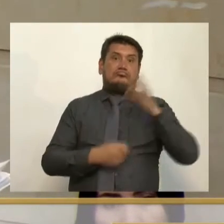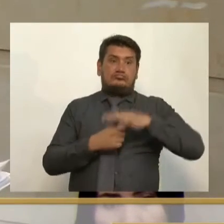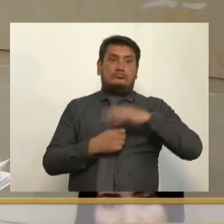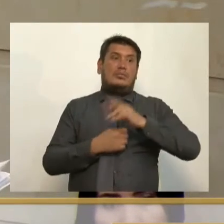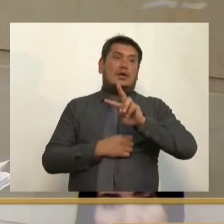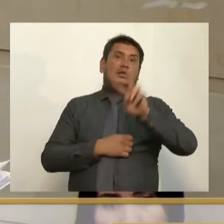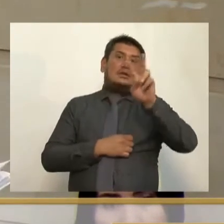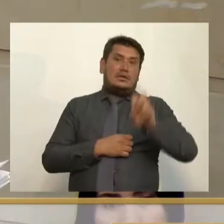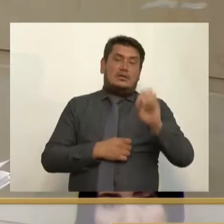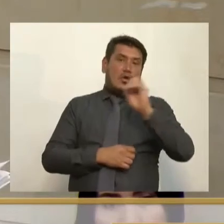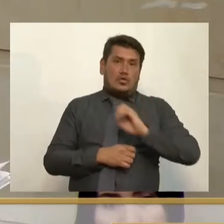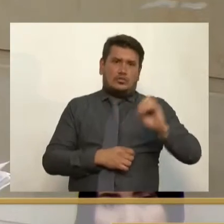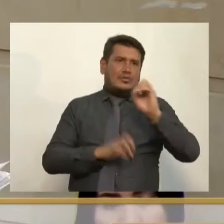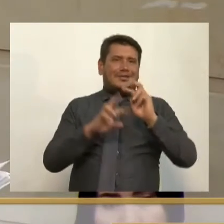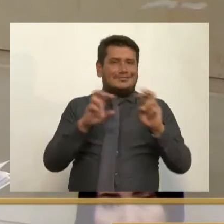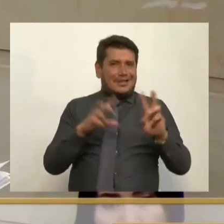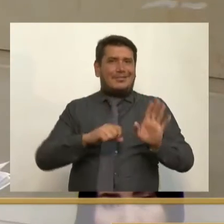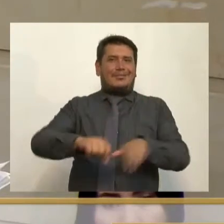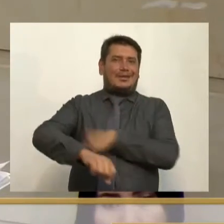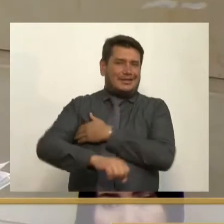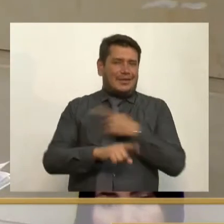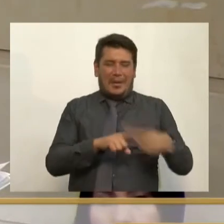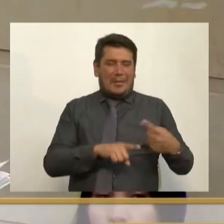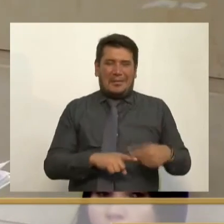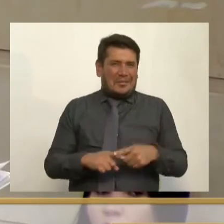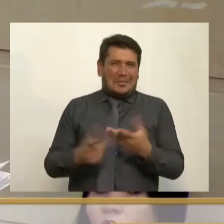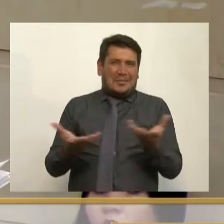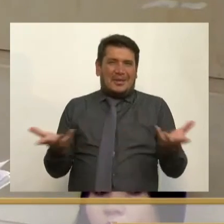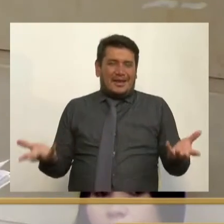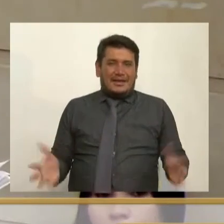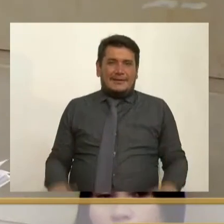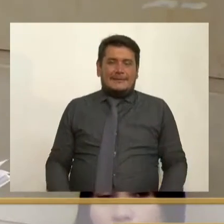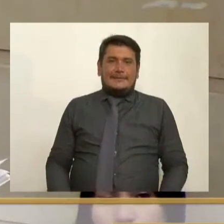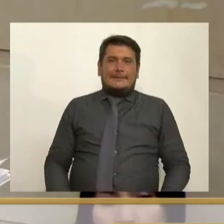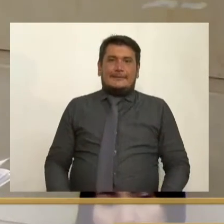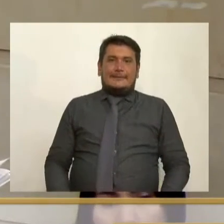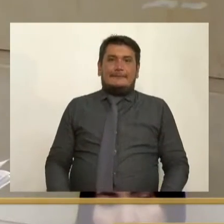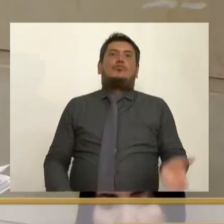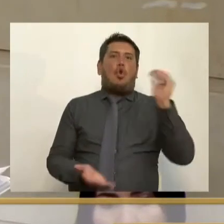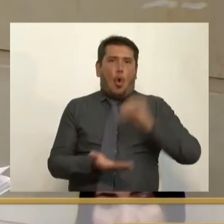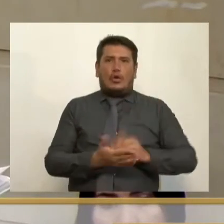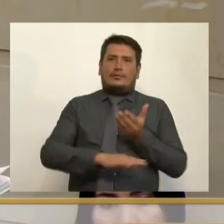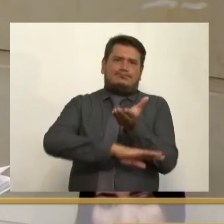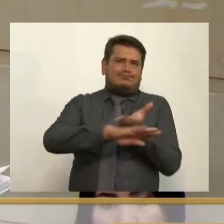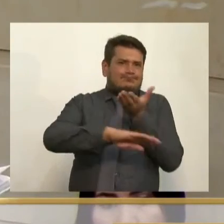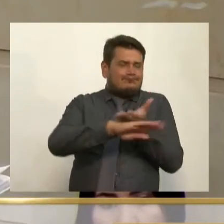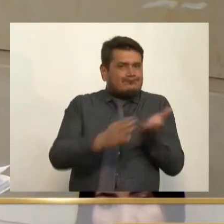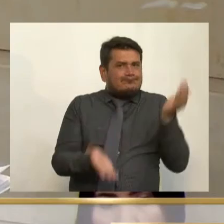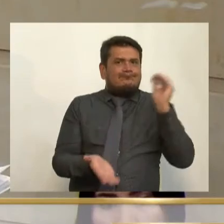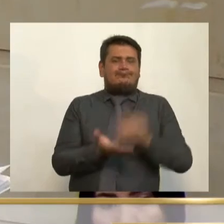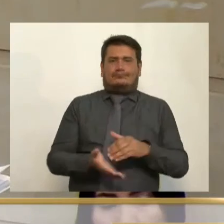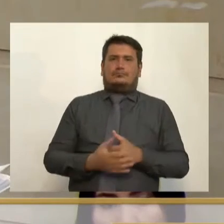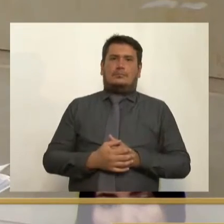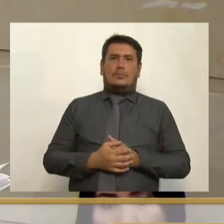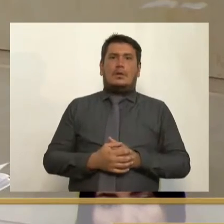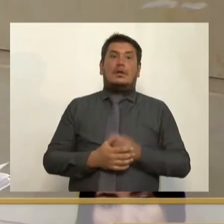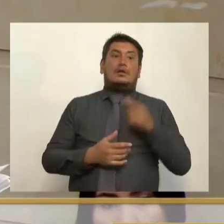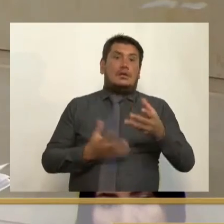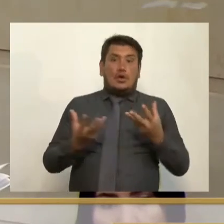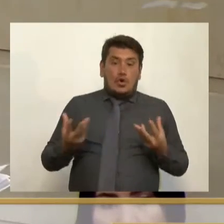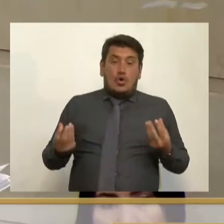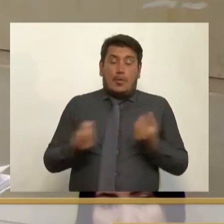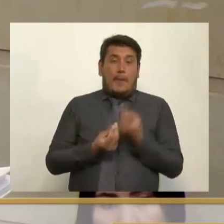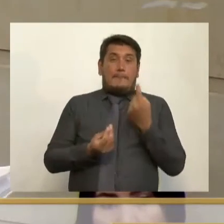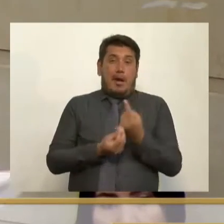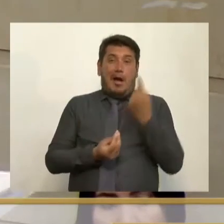tema del ministro de Defensa, etcétera, etcétera. Y hoy vuelvo a hacer la misma solicitud. Los partidos